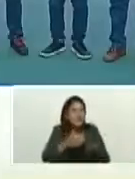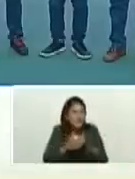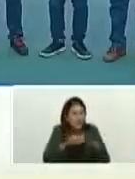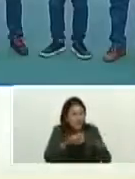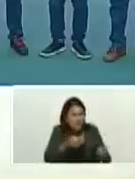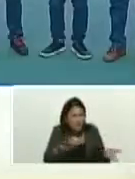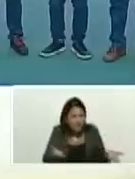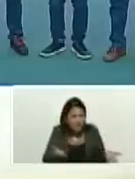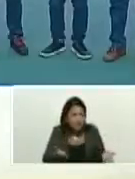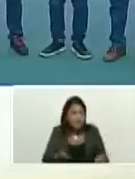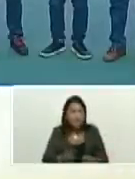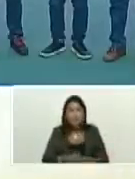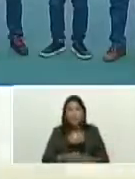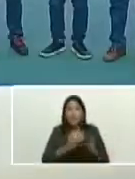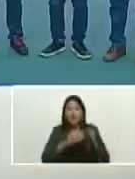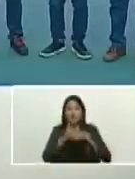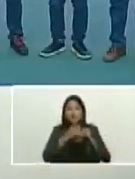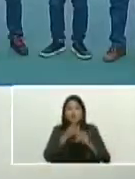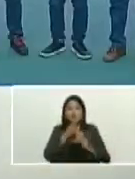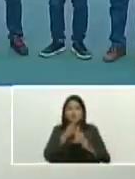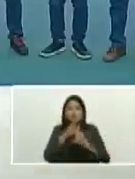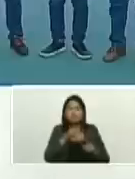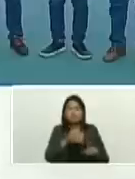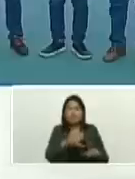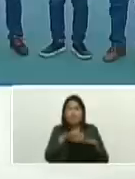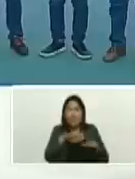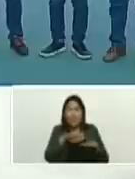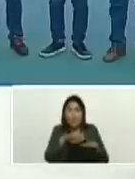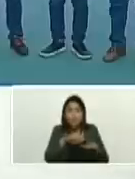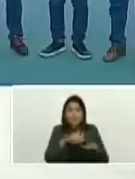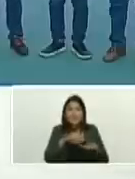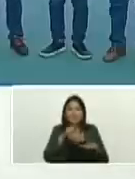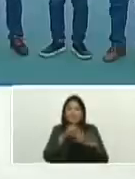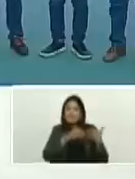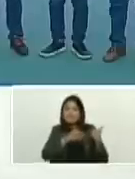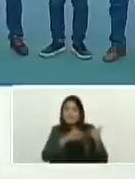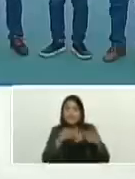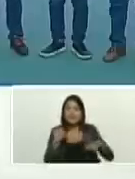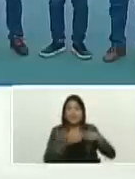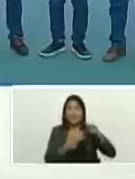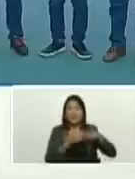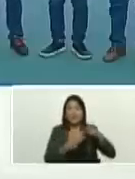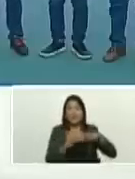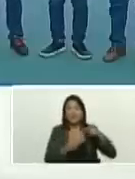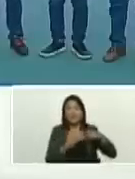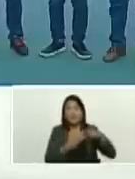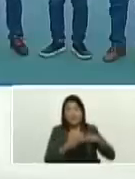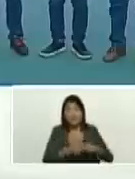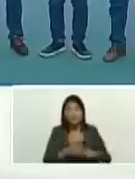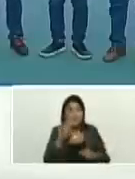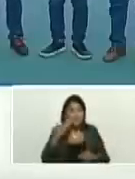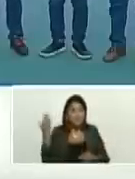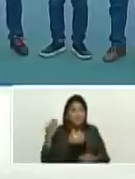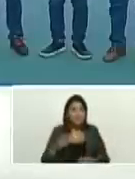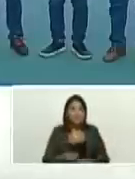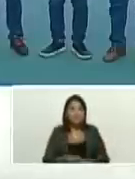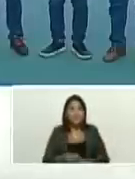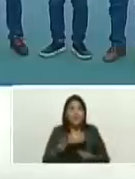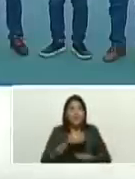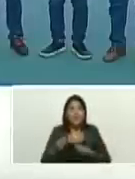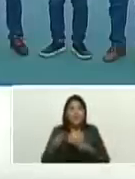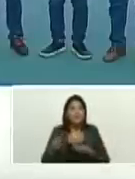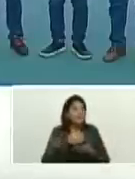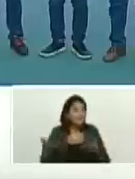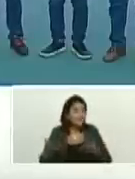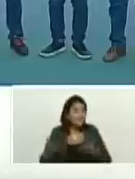ha quedado hermosísima. Una obra más de la revolución para nuestro pueblo. Vamos a entregar un liceo